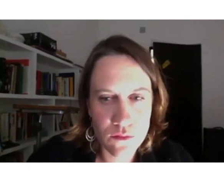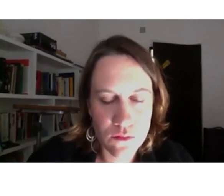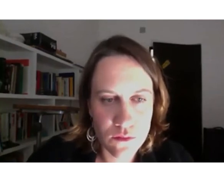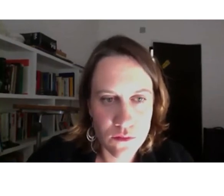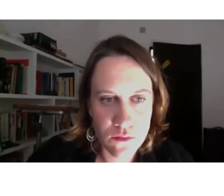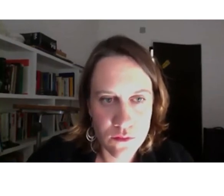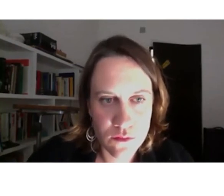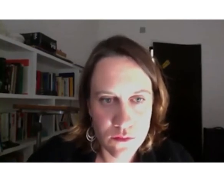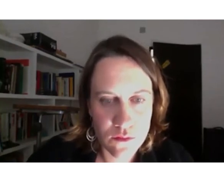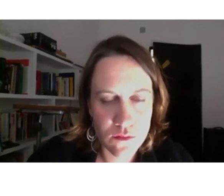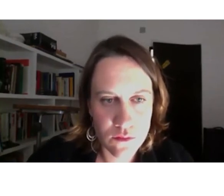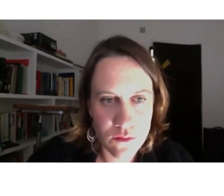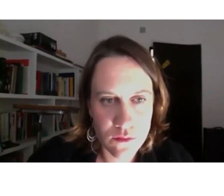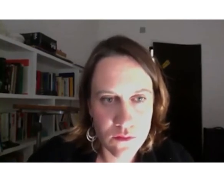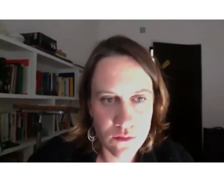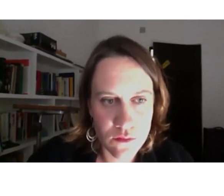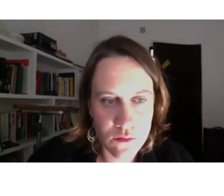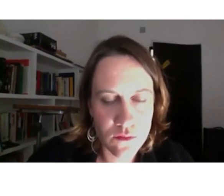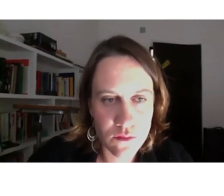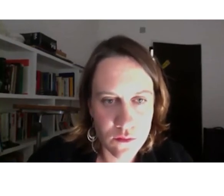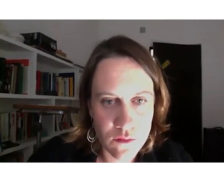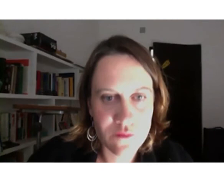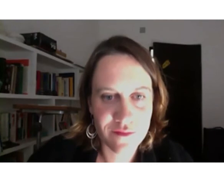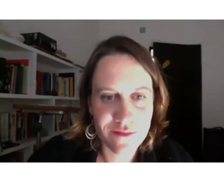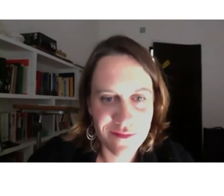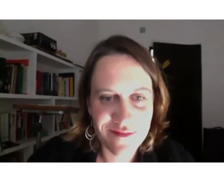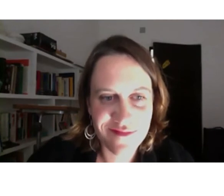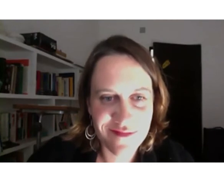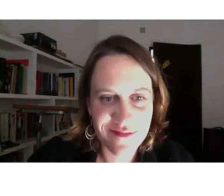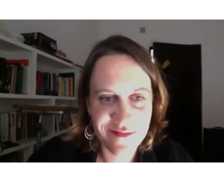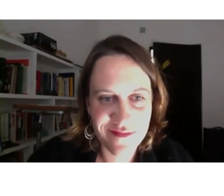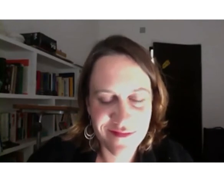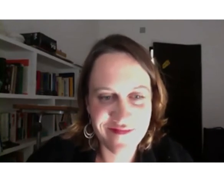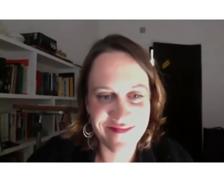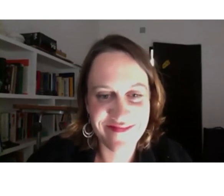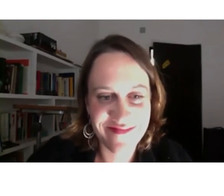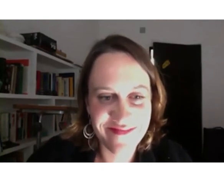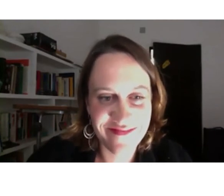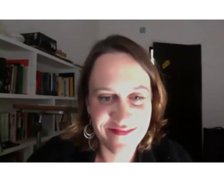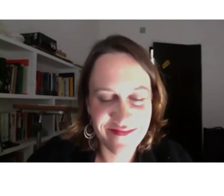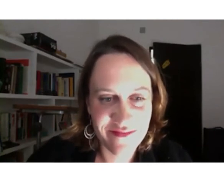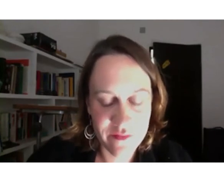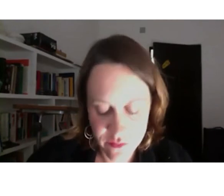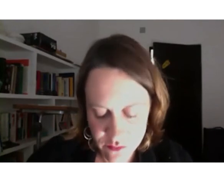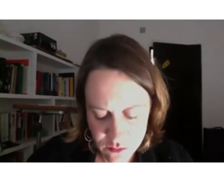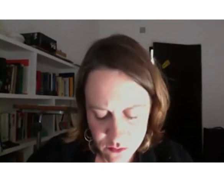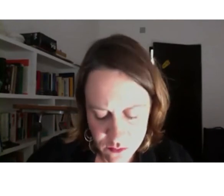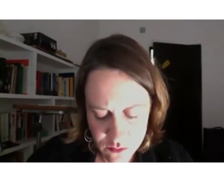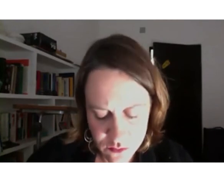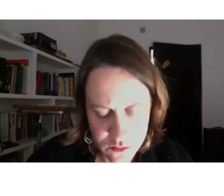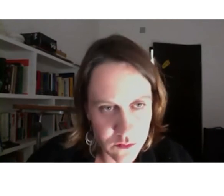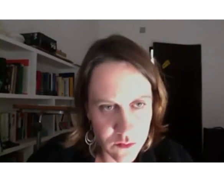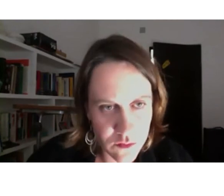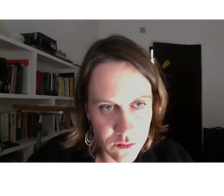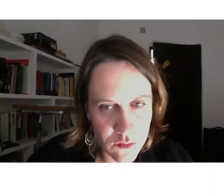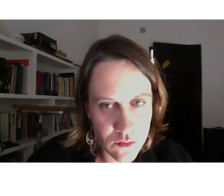2070, ¿no? Estos números gregorianos del Lix Humanix, nada más. Y justo, o sea, muy a